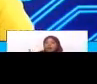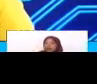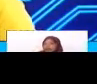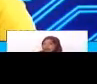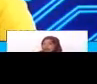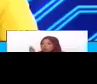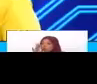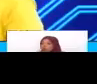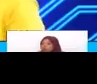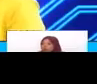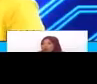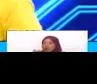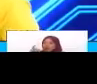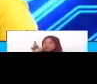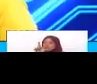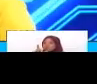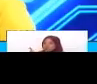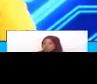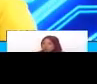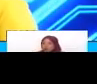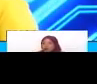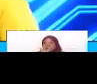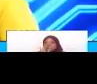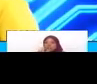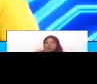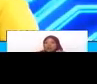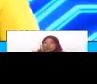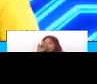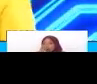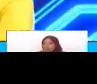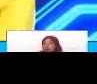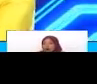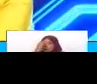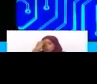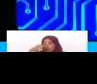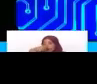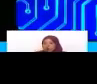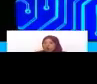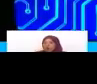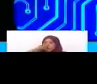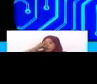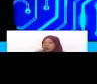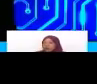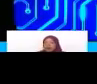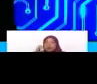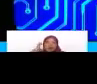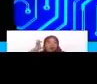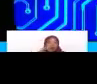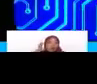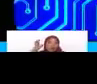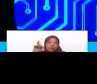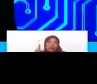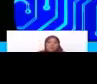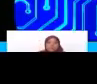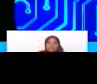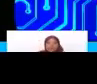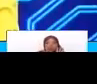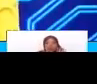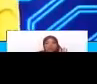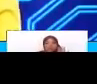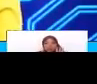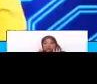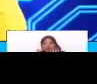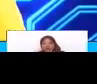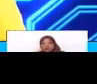propósito de los 58 años que se cumplieron el sábado de la firma del Acuerdo de Ginebra y que supuso en 1966 dejar